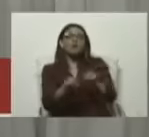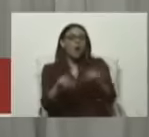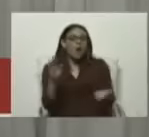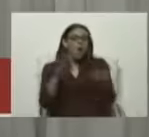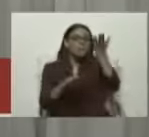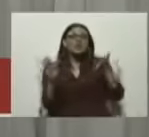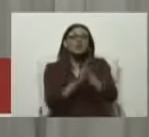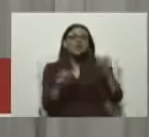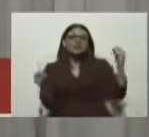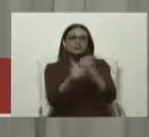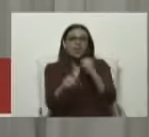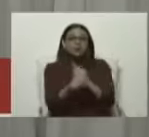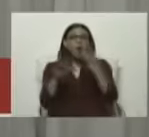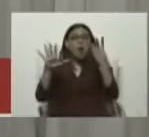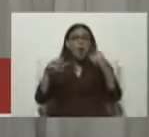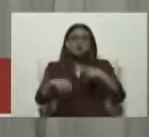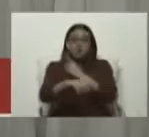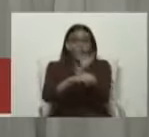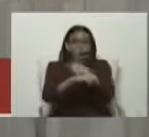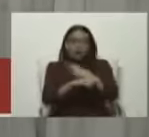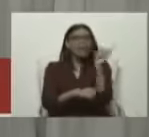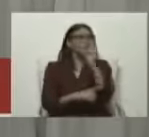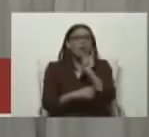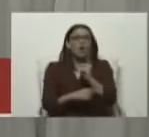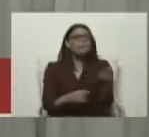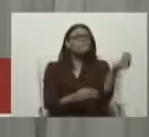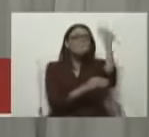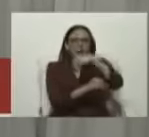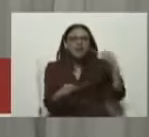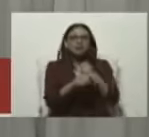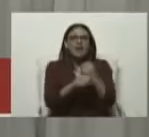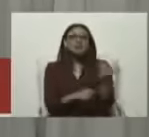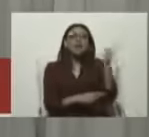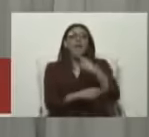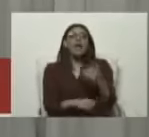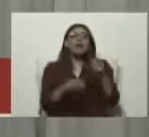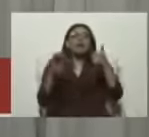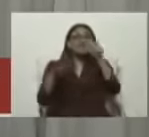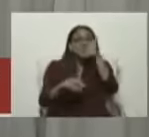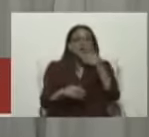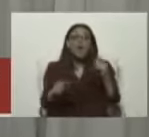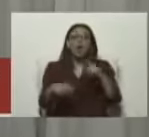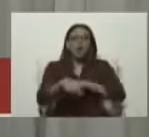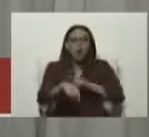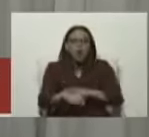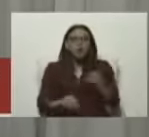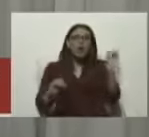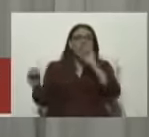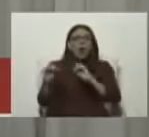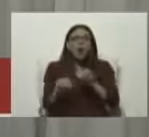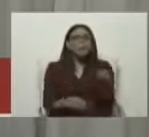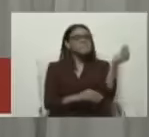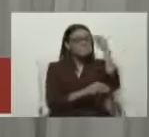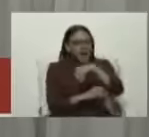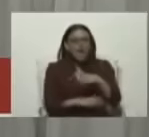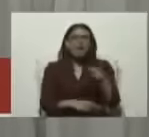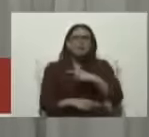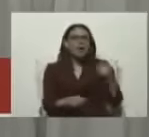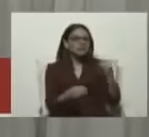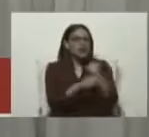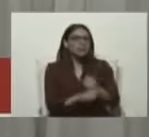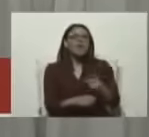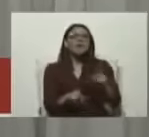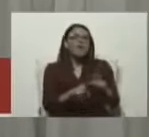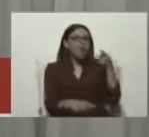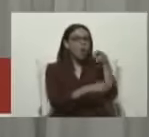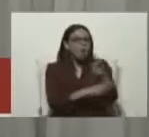trabajo. Ya no van a ser jornadas de 8 horas, sino que van a ser jornadas, si le da la gana al patrón, de 10, 12 horas diarias. Si le da la gana al patrón, va a tener que trabajar los